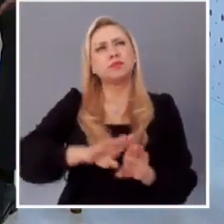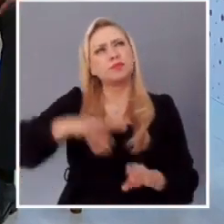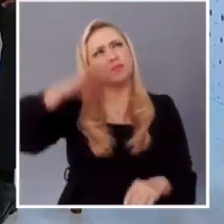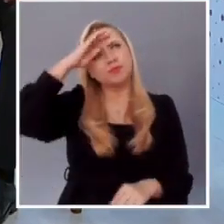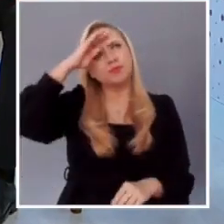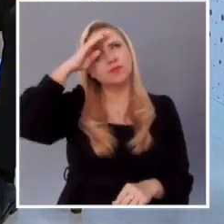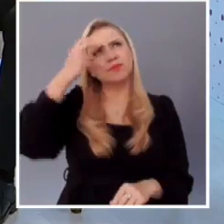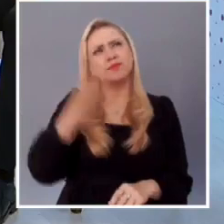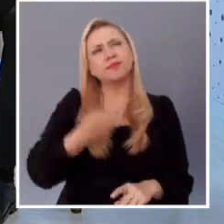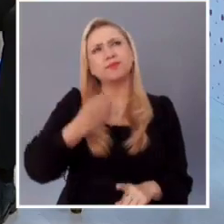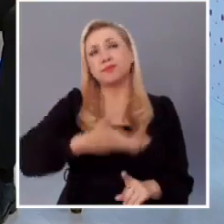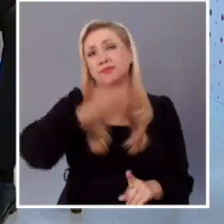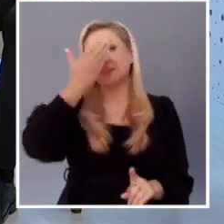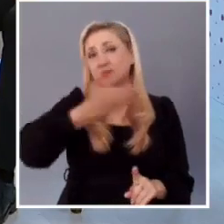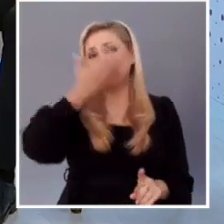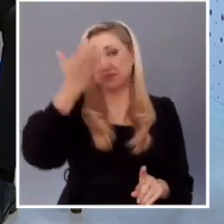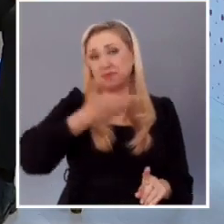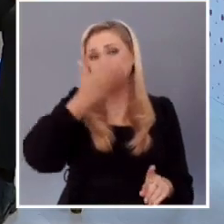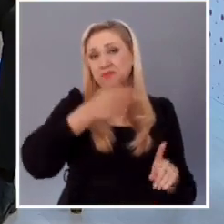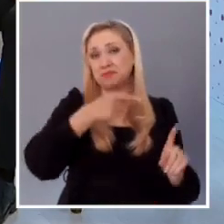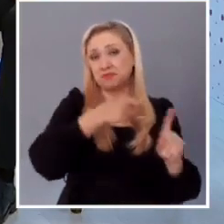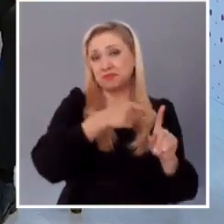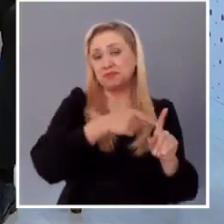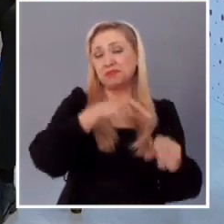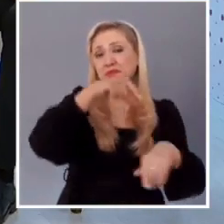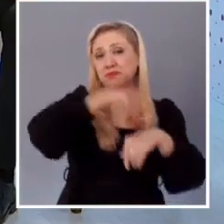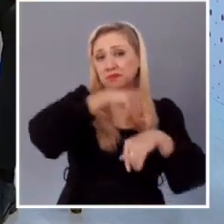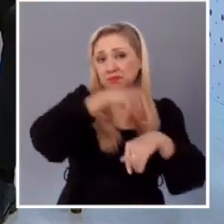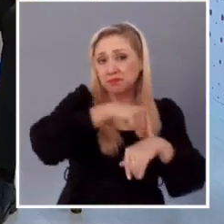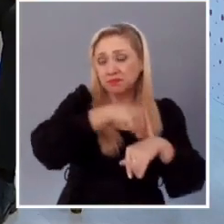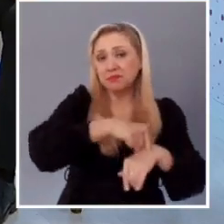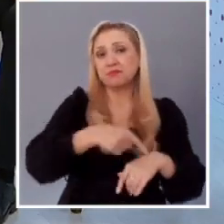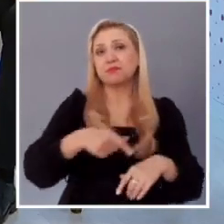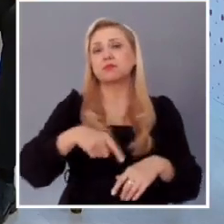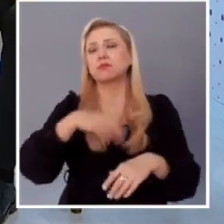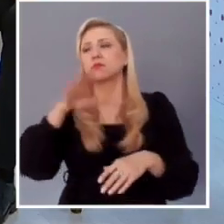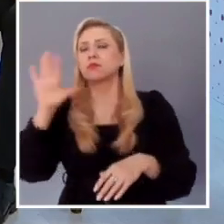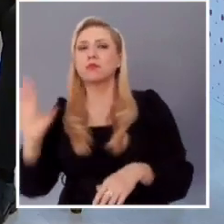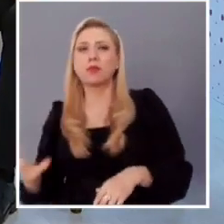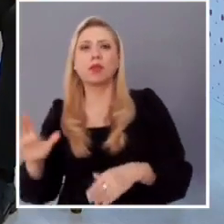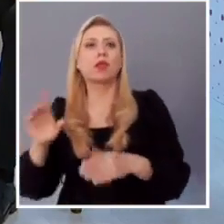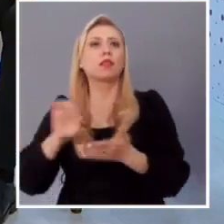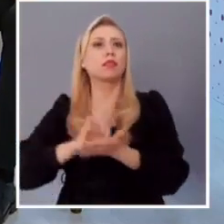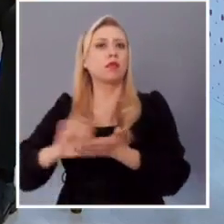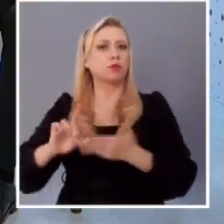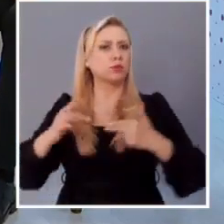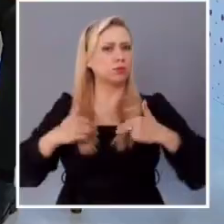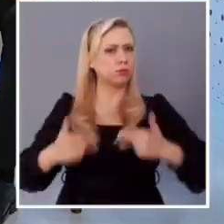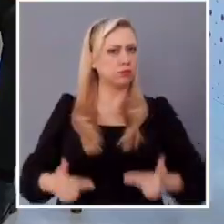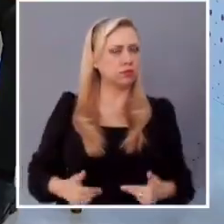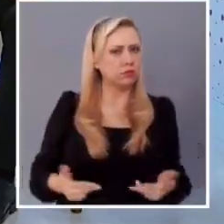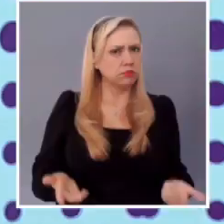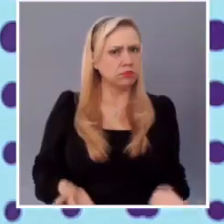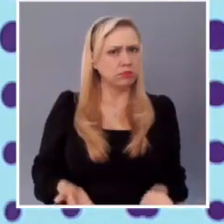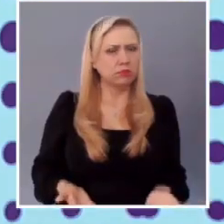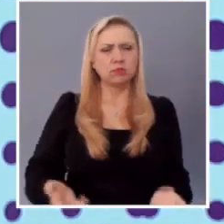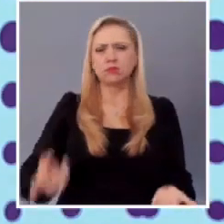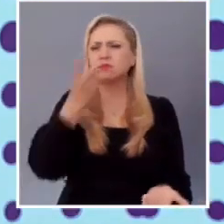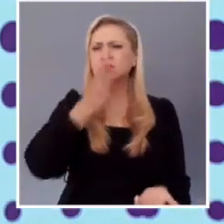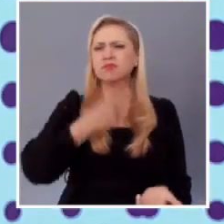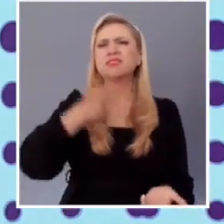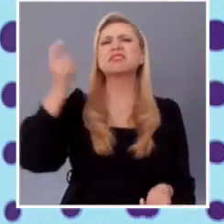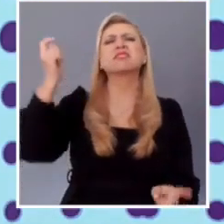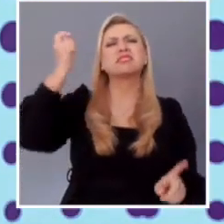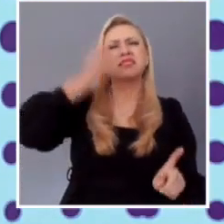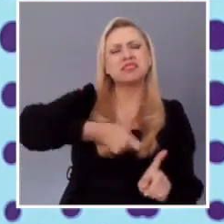se conoce como el modelo biomédico y por otro lado el modelo de derechos humanos. Cuéntanos, ¿a qué se refiere esto,